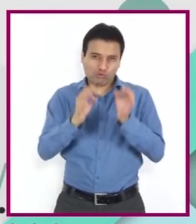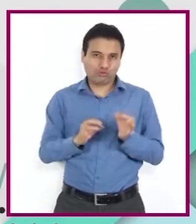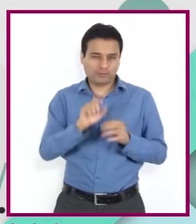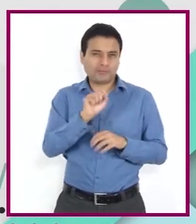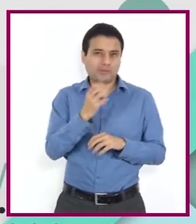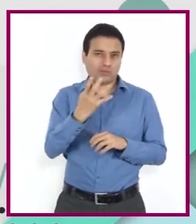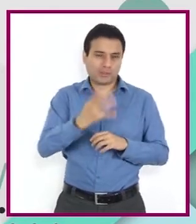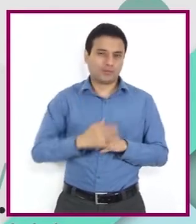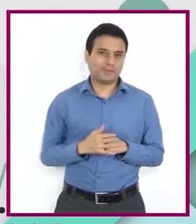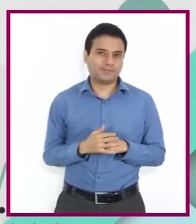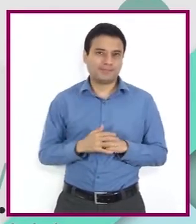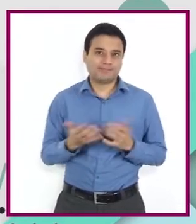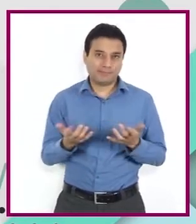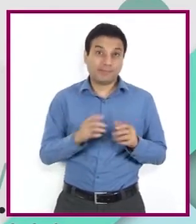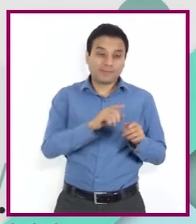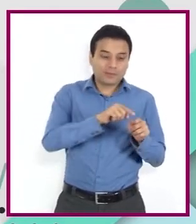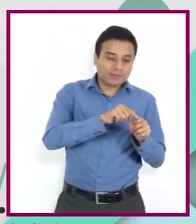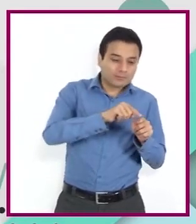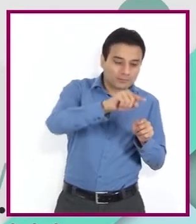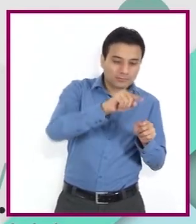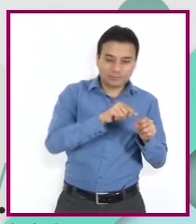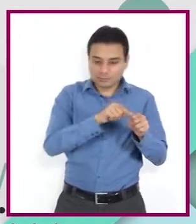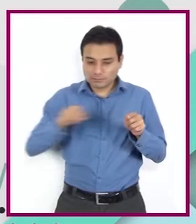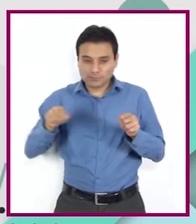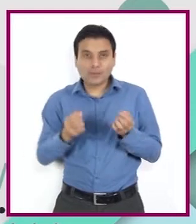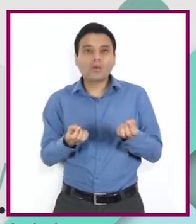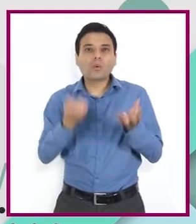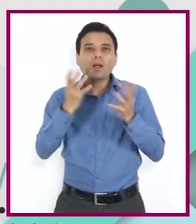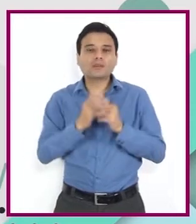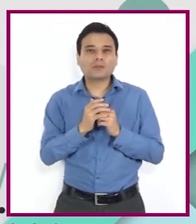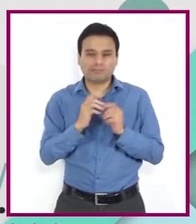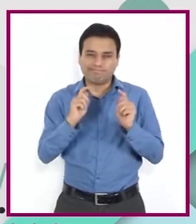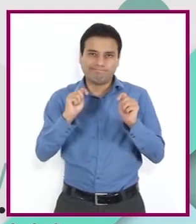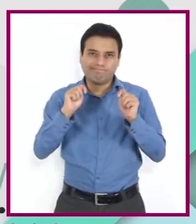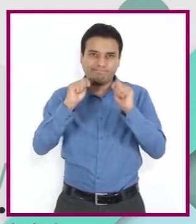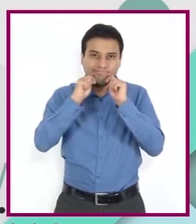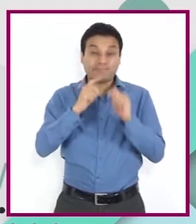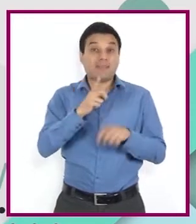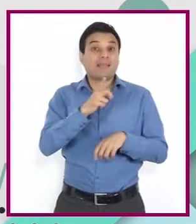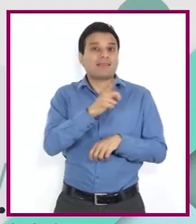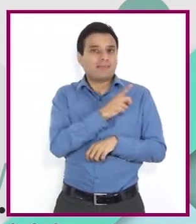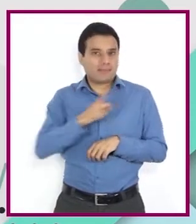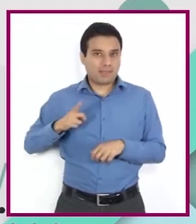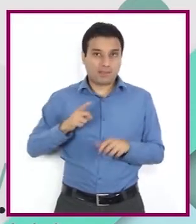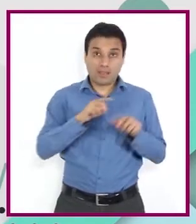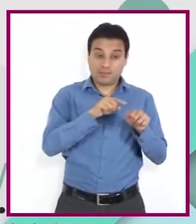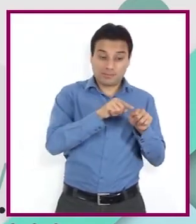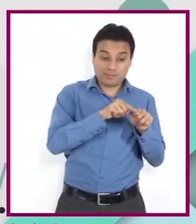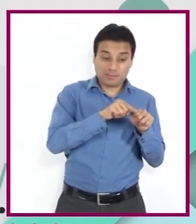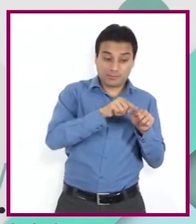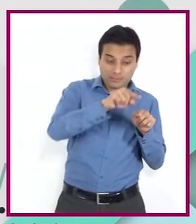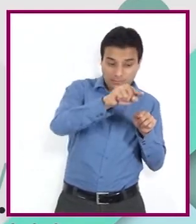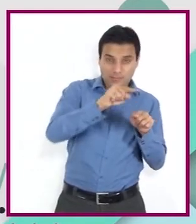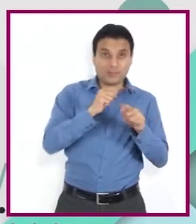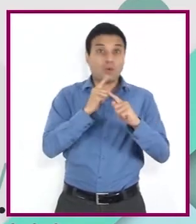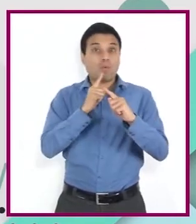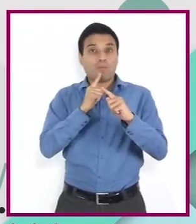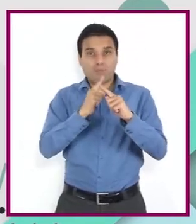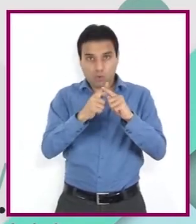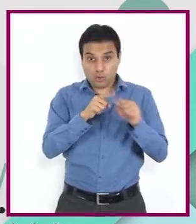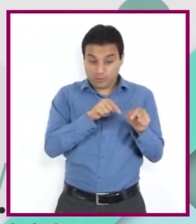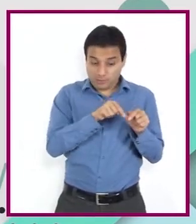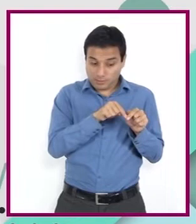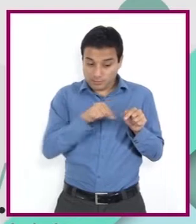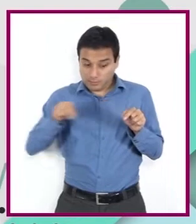largo del jardín, al multiplicar la medida del ancho por la medida del largo, para este caso, siempre debe dar como